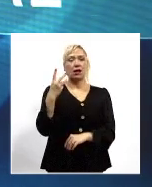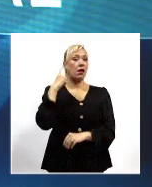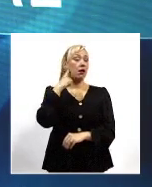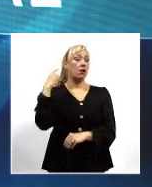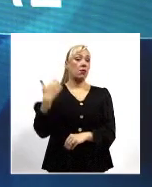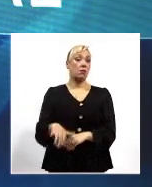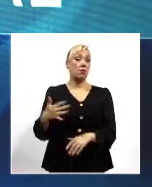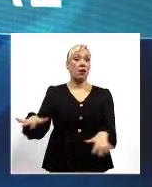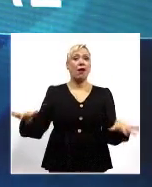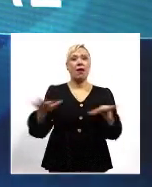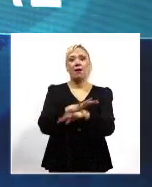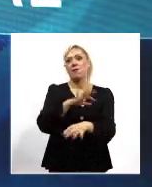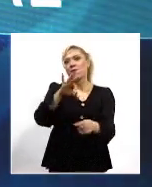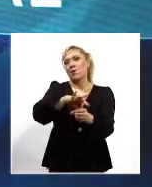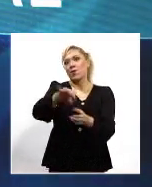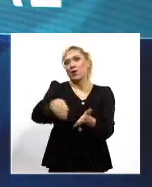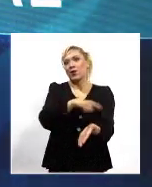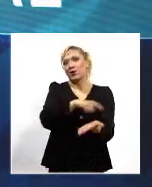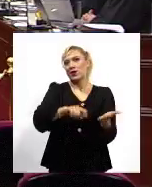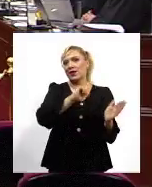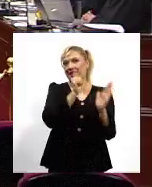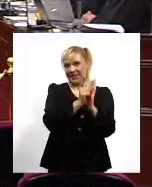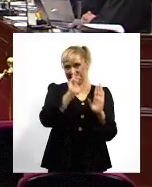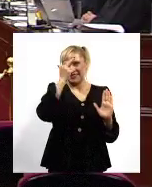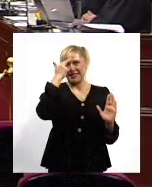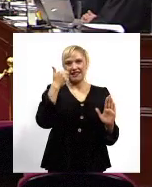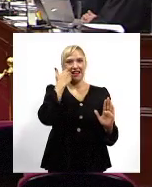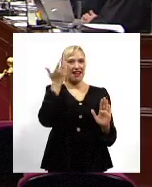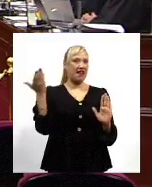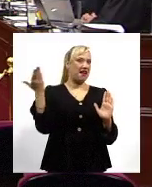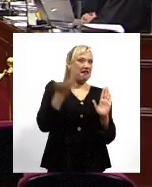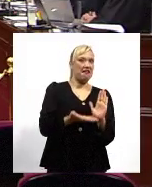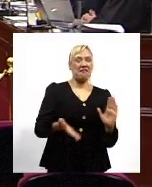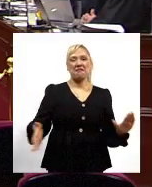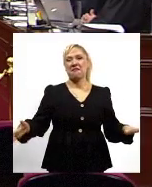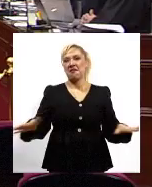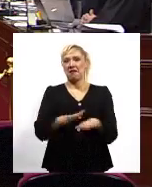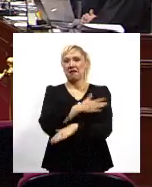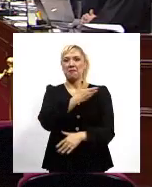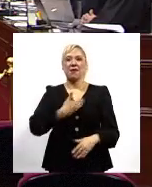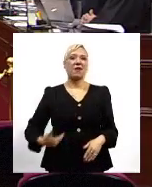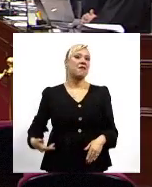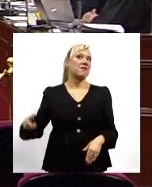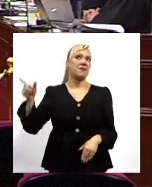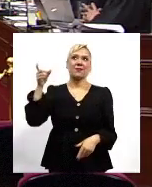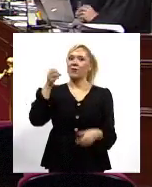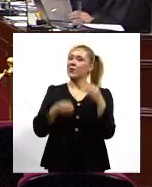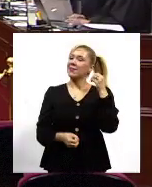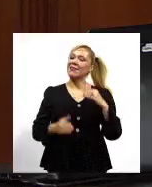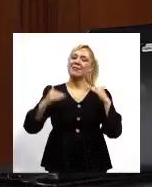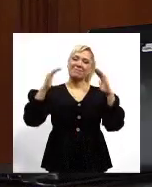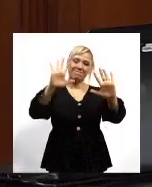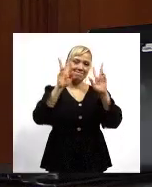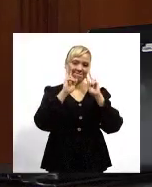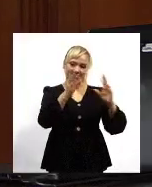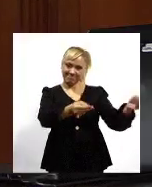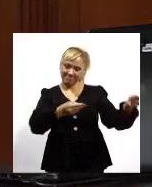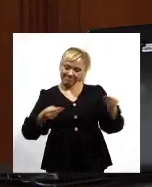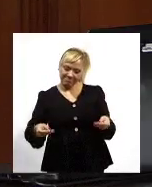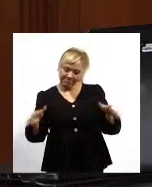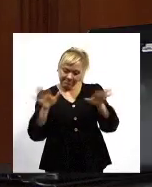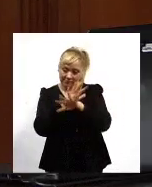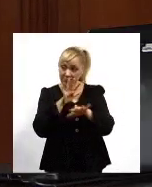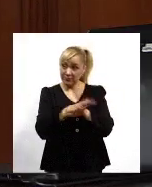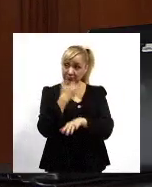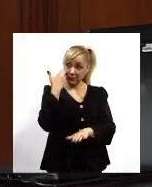de las reformas político-electorales. El Pleno de la Corte declaró la inconstitucionalidad de las reformas a la